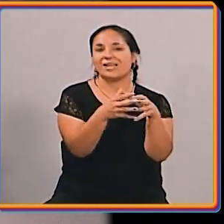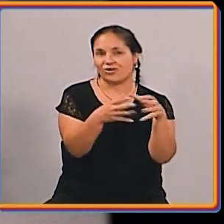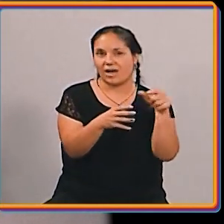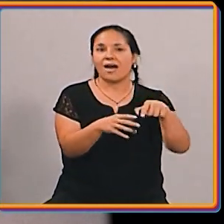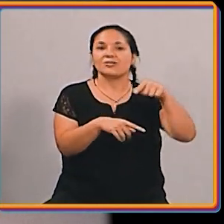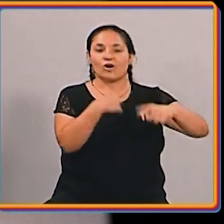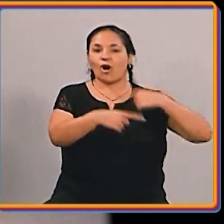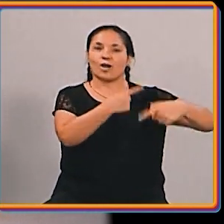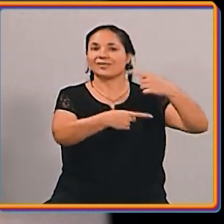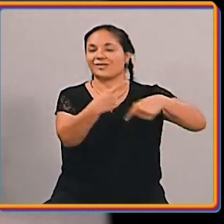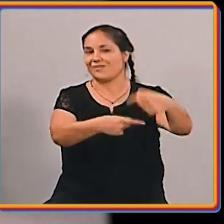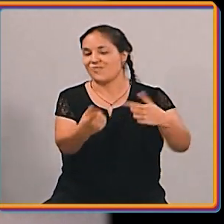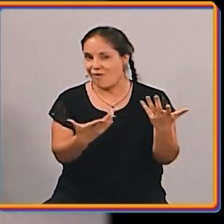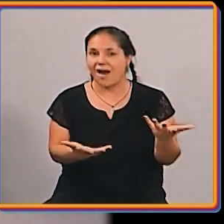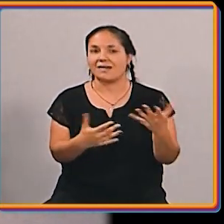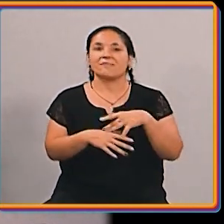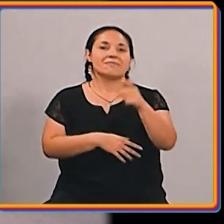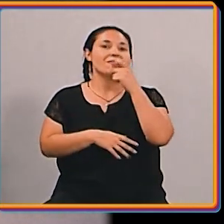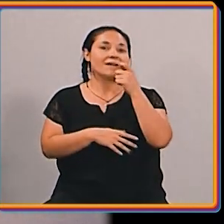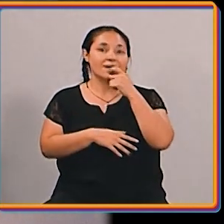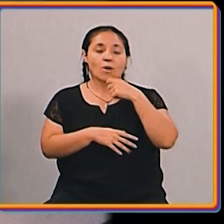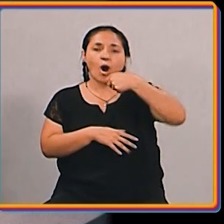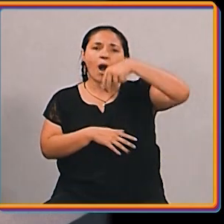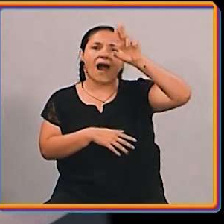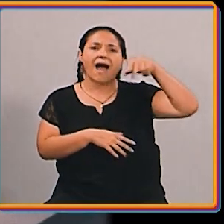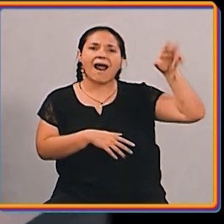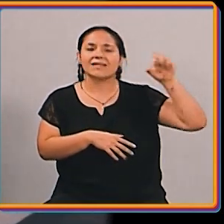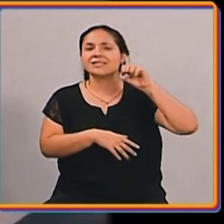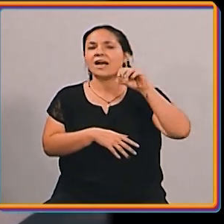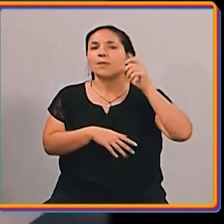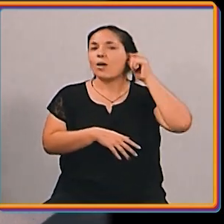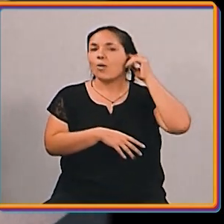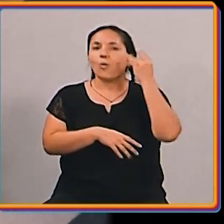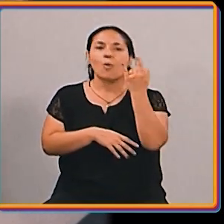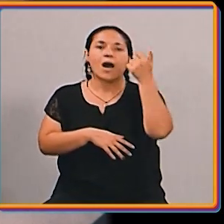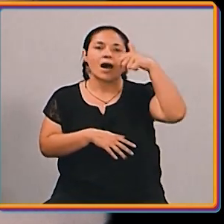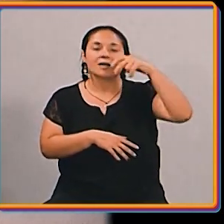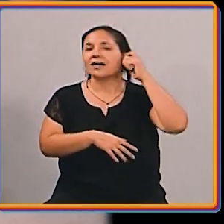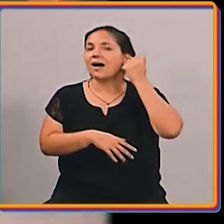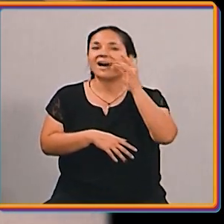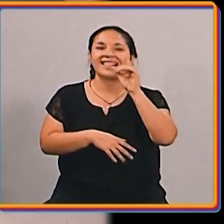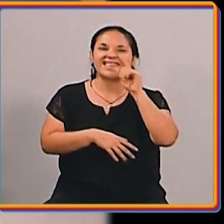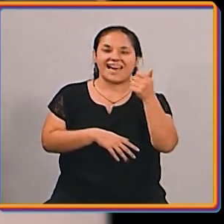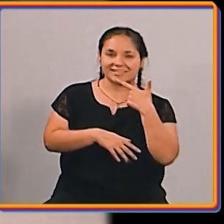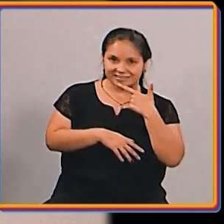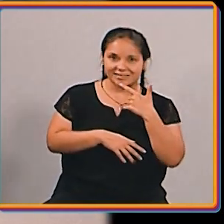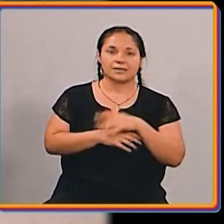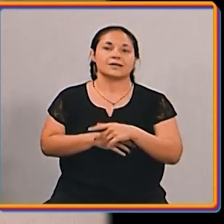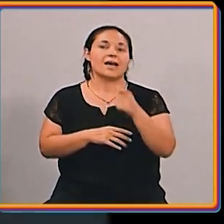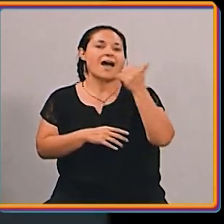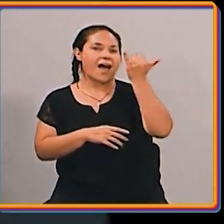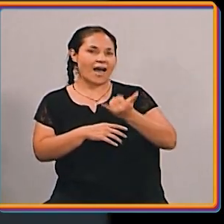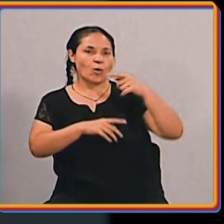las minorías es sostener eso, es decir, es sostener lo que, por ejemplo, en el arte se llaman las vanguardias. Les voy a contar